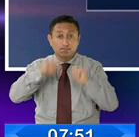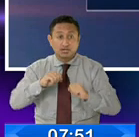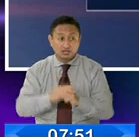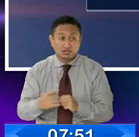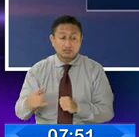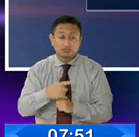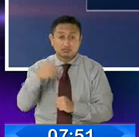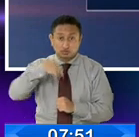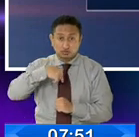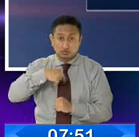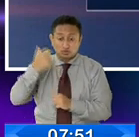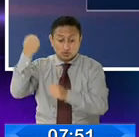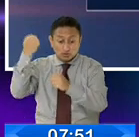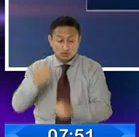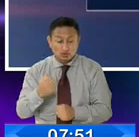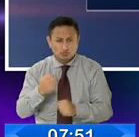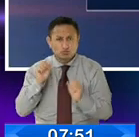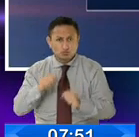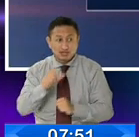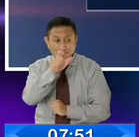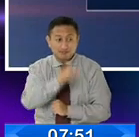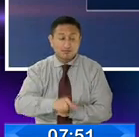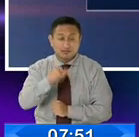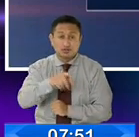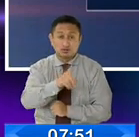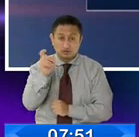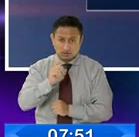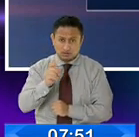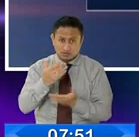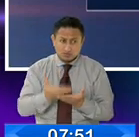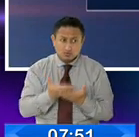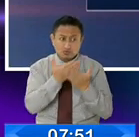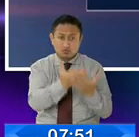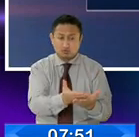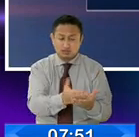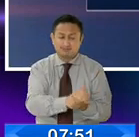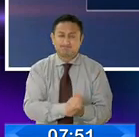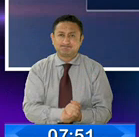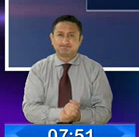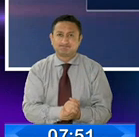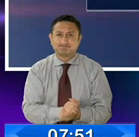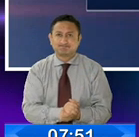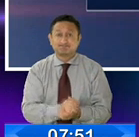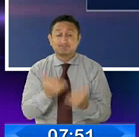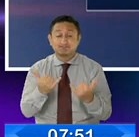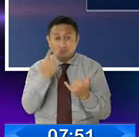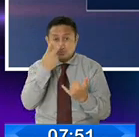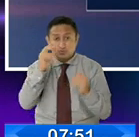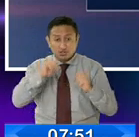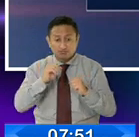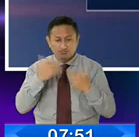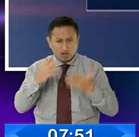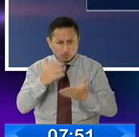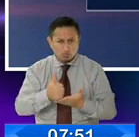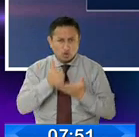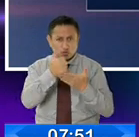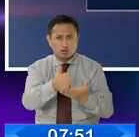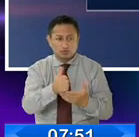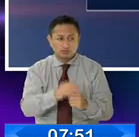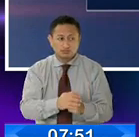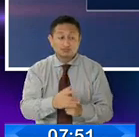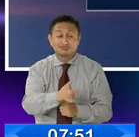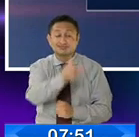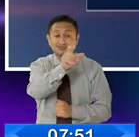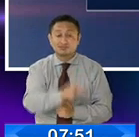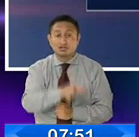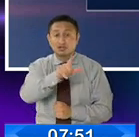de nosotros y la Fundación Jonathan pueda llegar toda esa ayuda que tanto se requiere. Ahora hemos visto cómo ayudamos ya a este, pues,